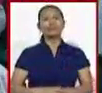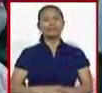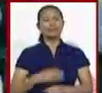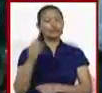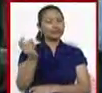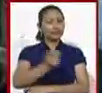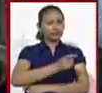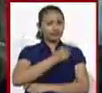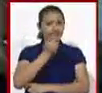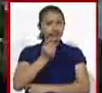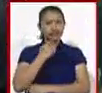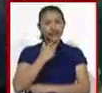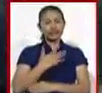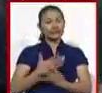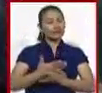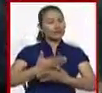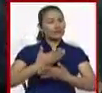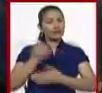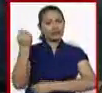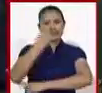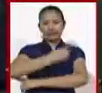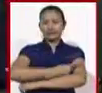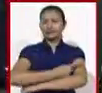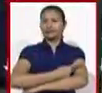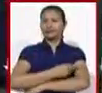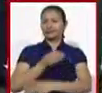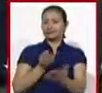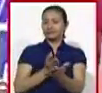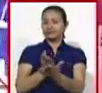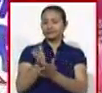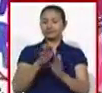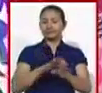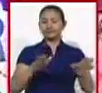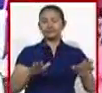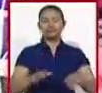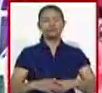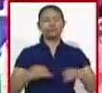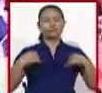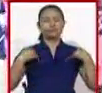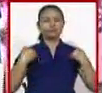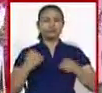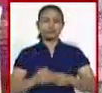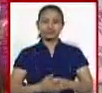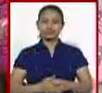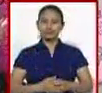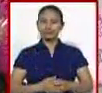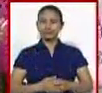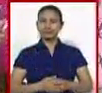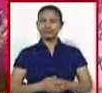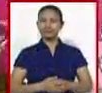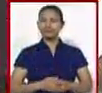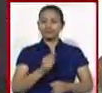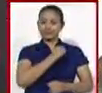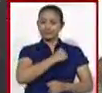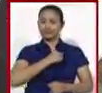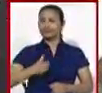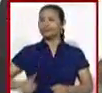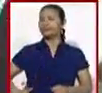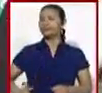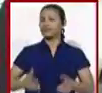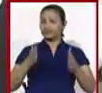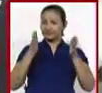de la celebración anticipada del Día de los Derechos de los Niños y Niñas Adolescentes. Yo como